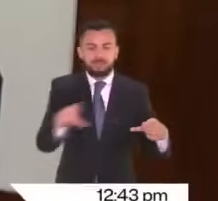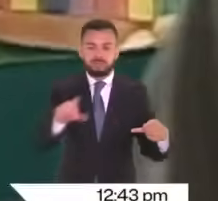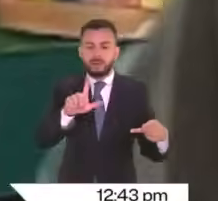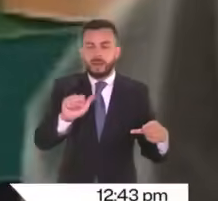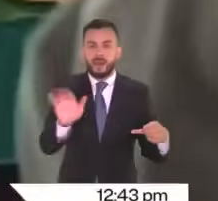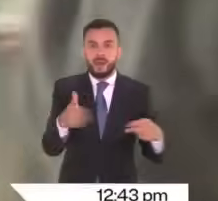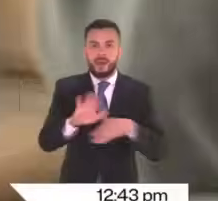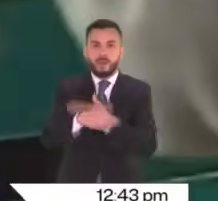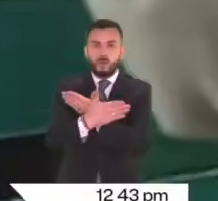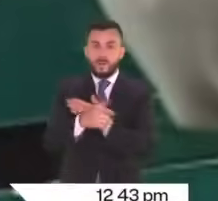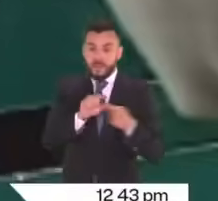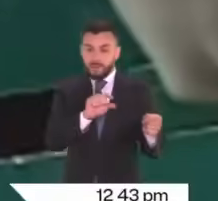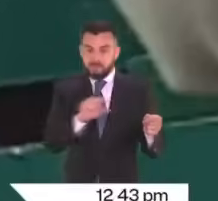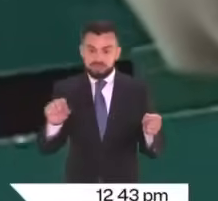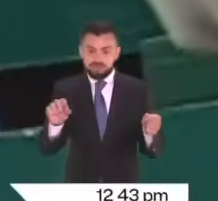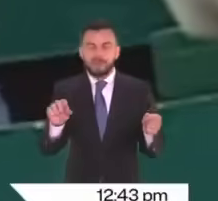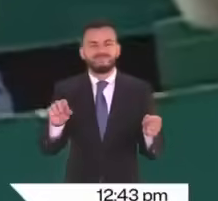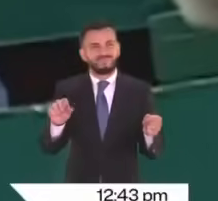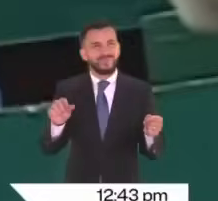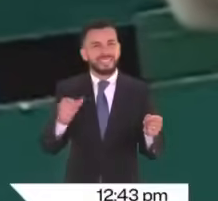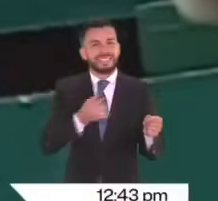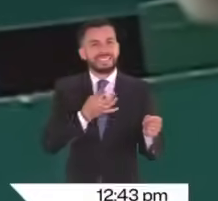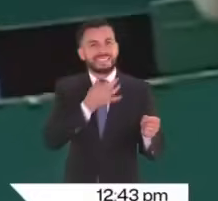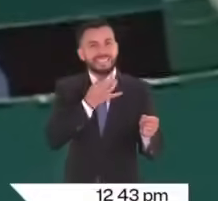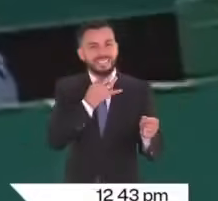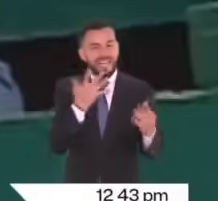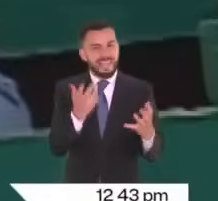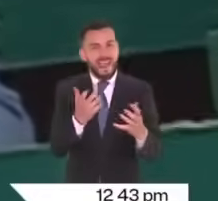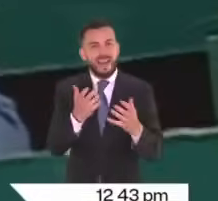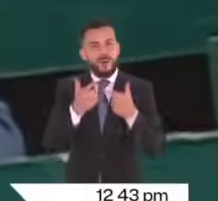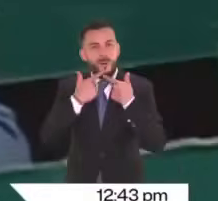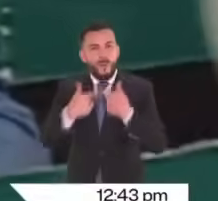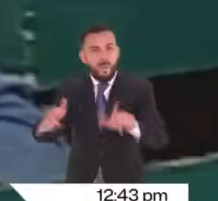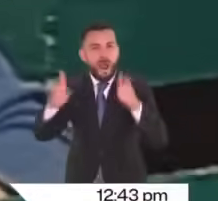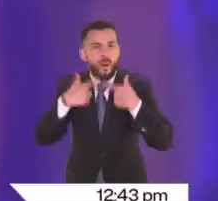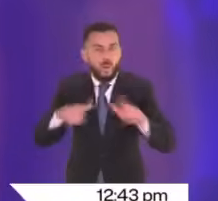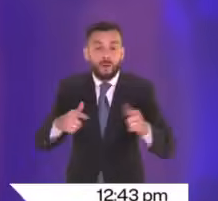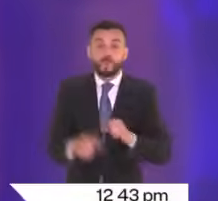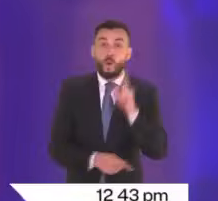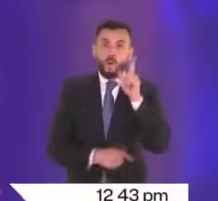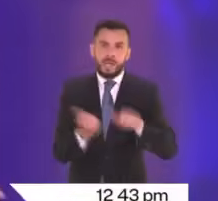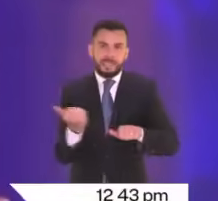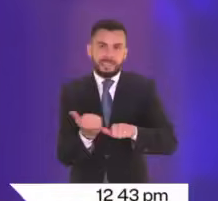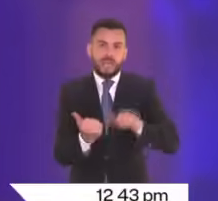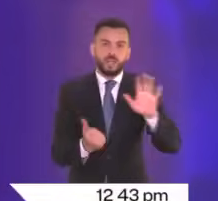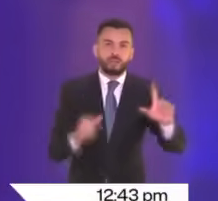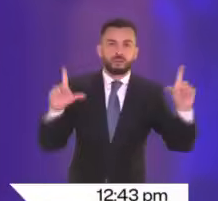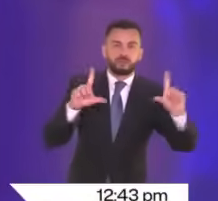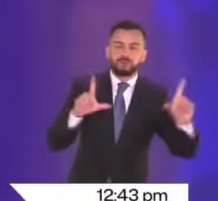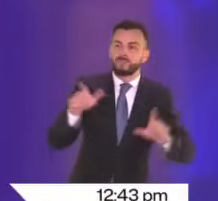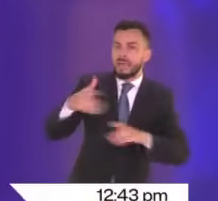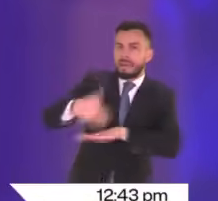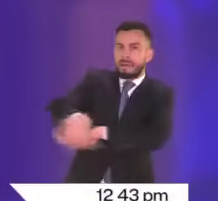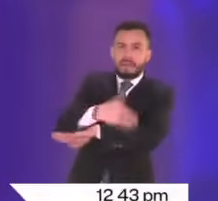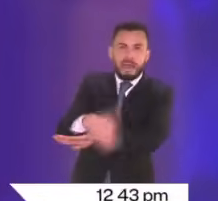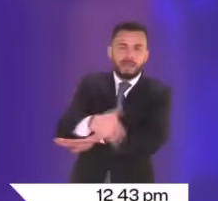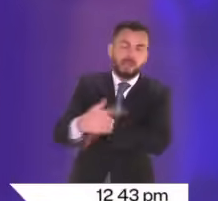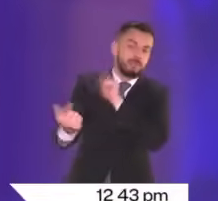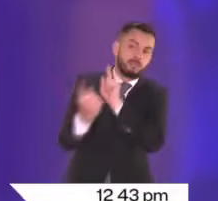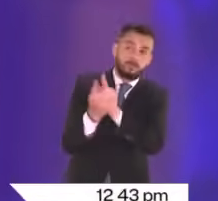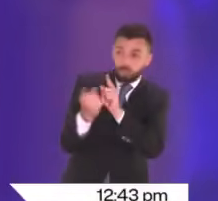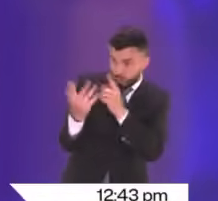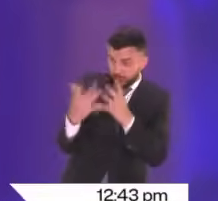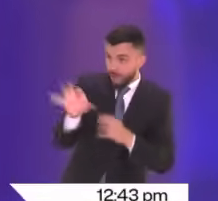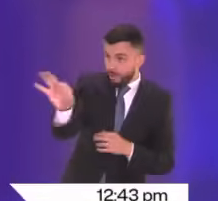suyo era sacar sonrisas. Por eso, su talento fue descubierto cuando un asistente de un programa de humor la abordó en la calle para que hiciera parte